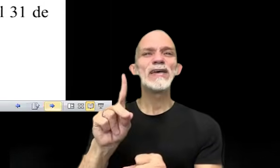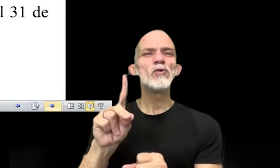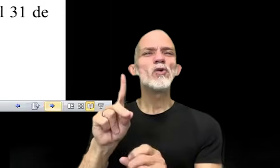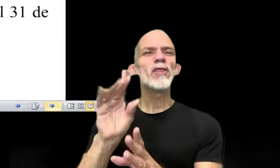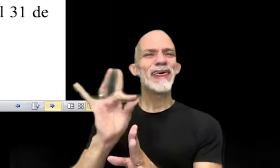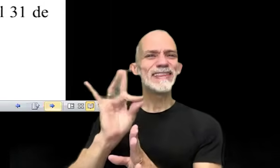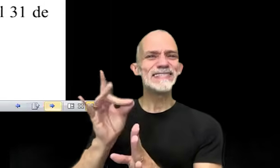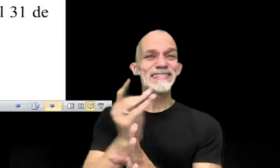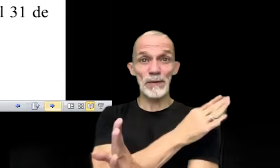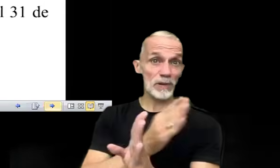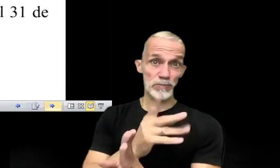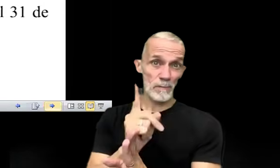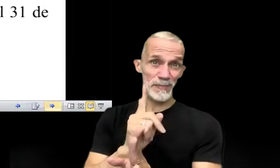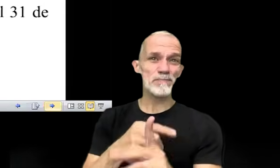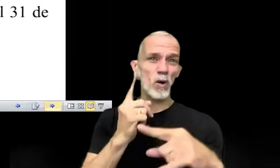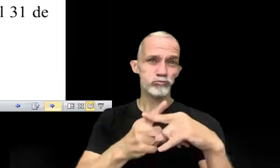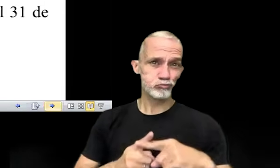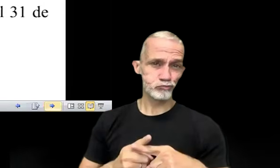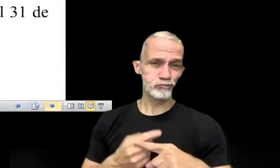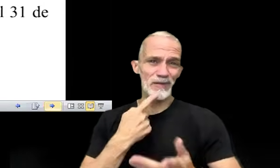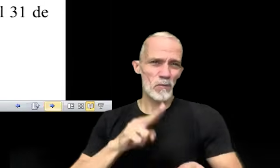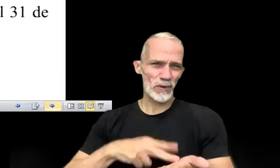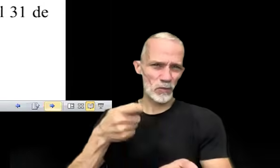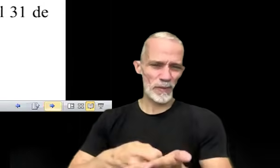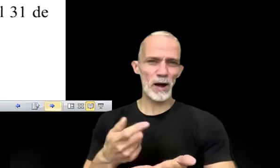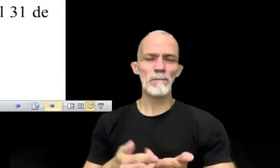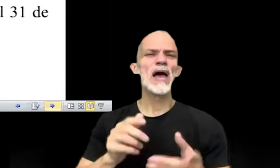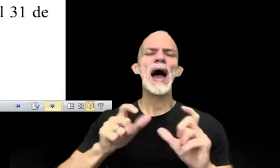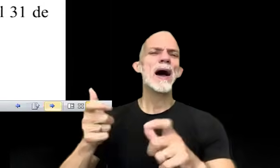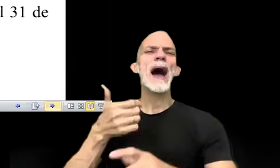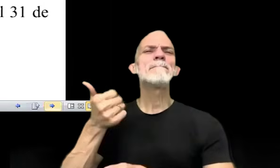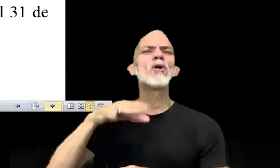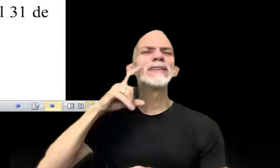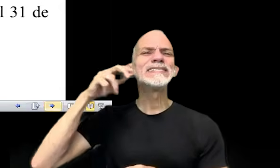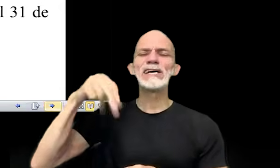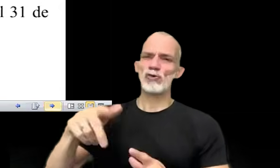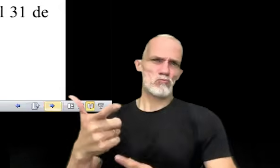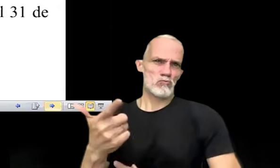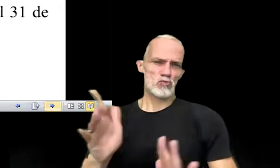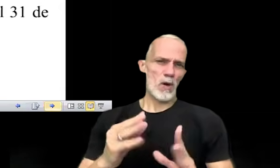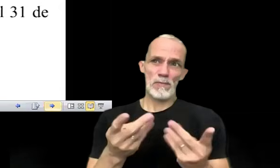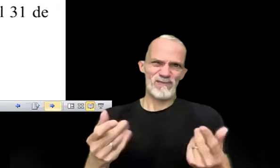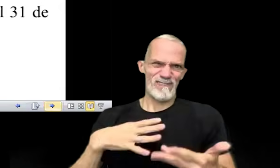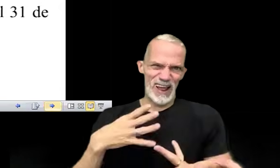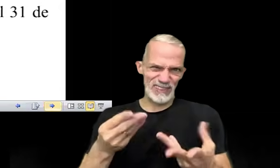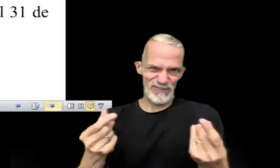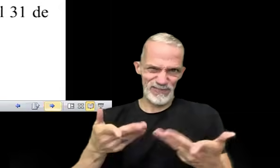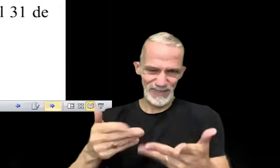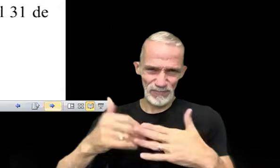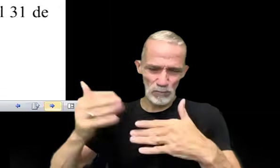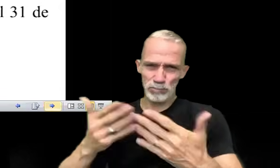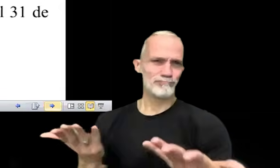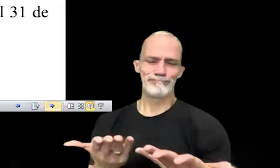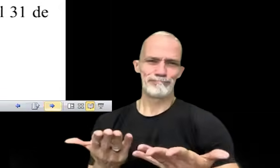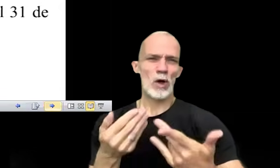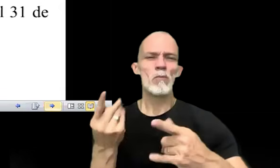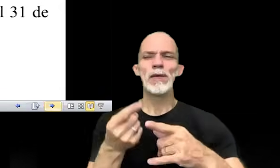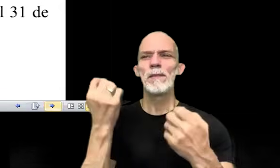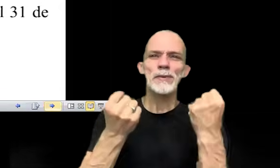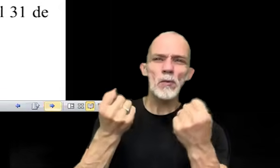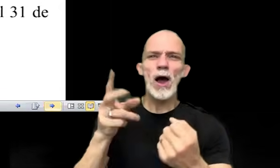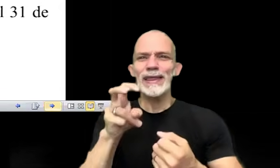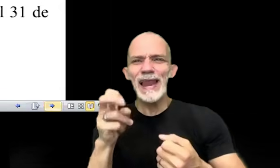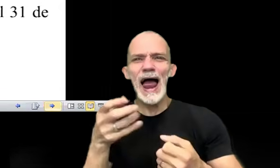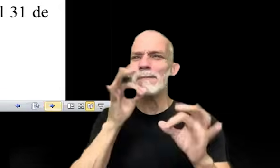31 de diciembre del periodo fiscal que estoy liquidando. Acá no va a haber amortización porque no se finalizó, todavía no se puede